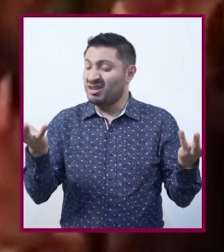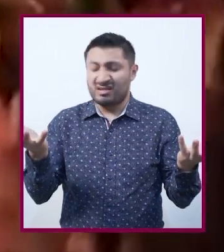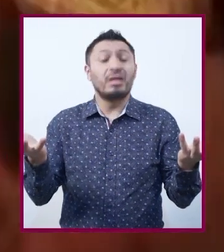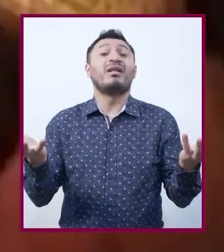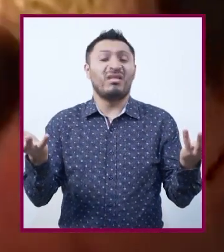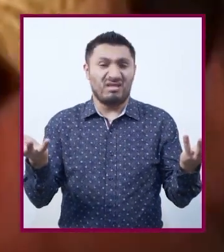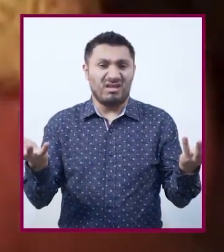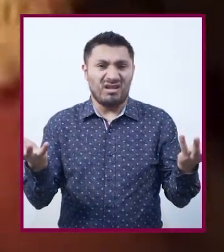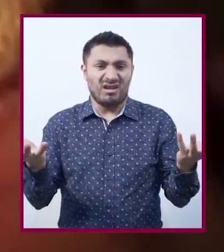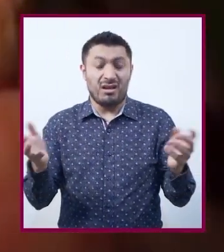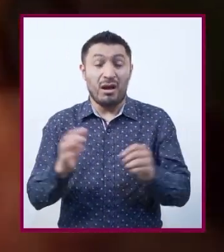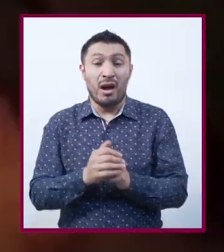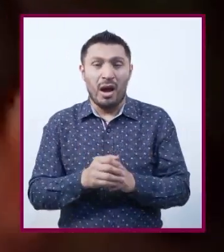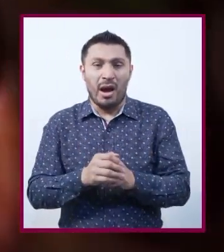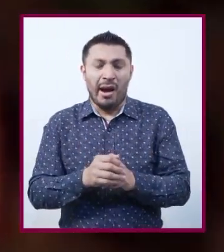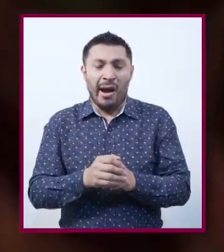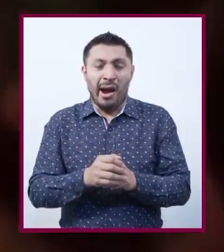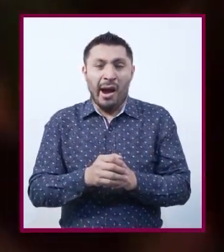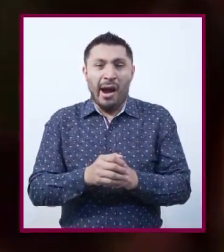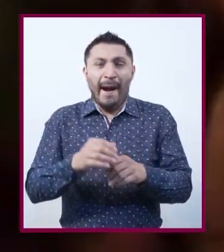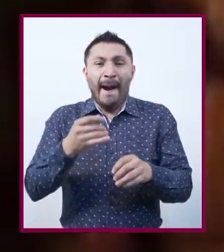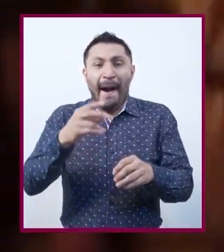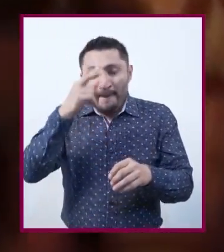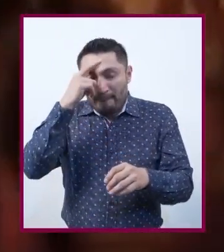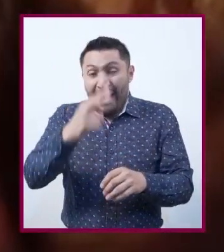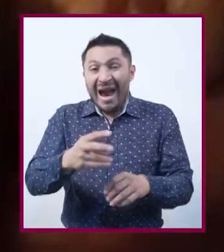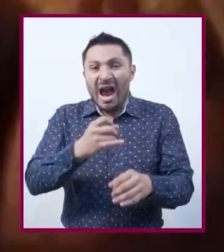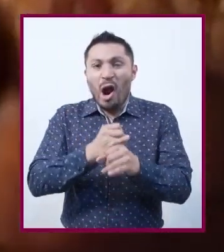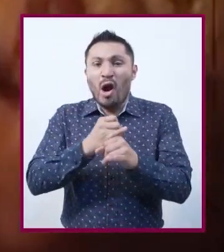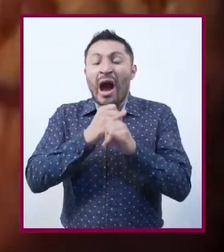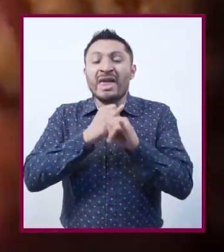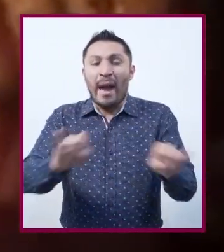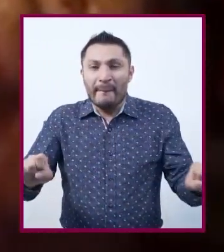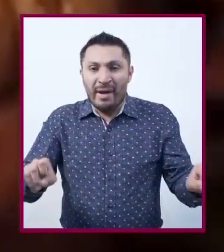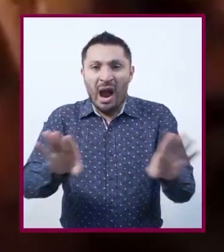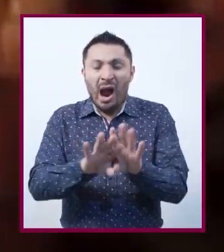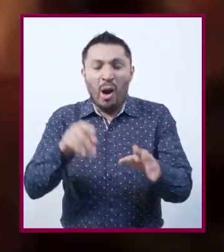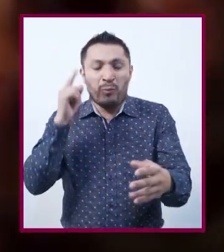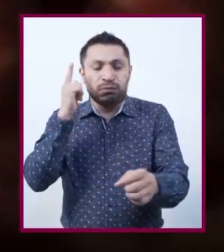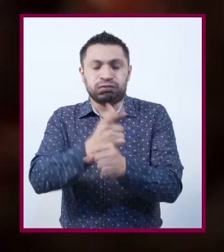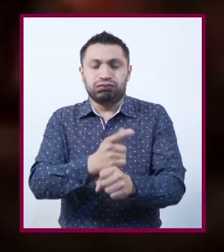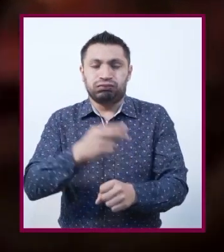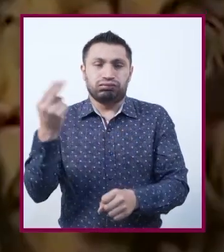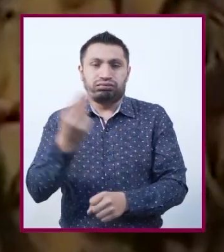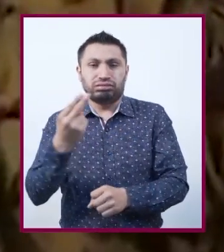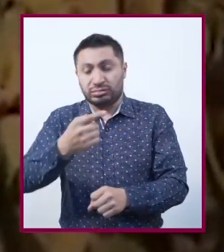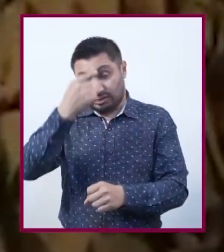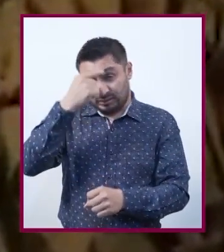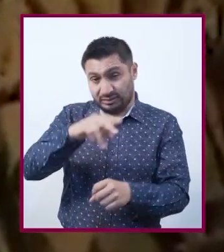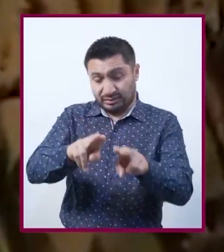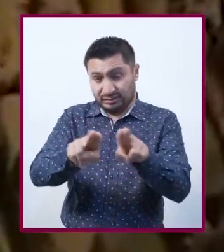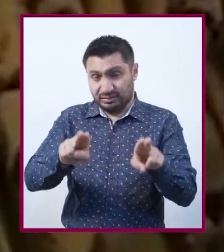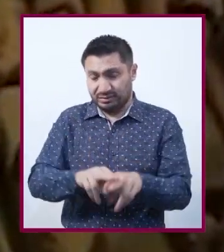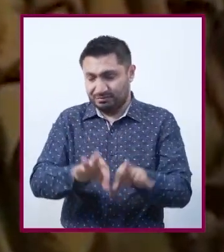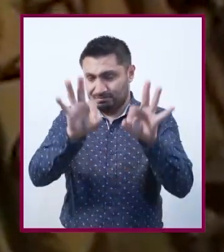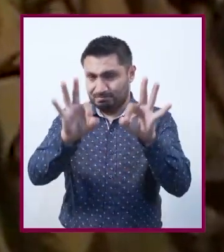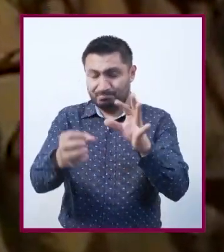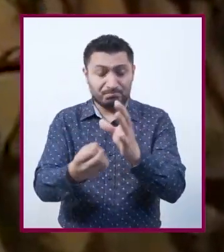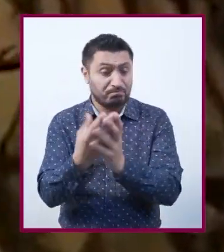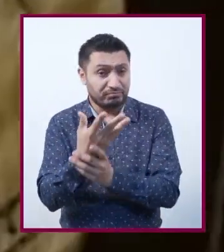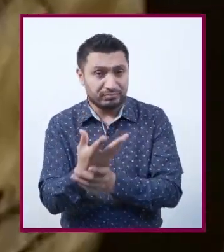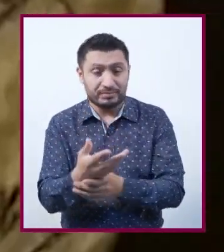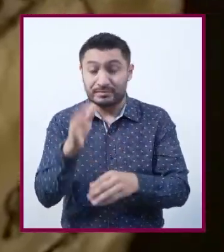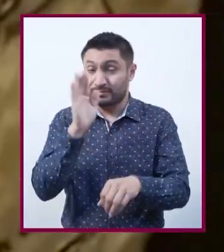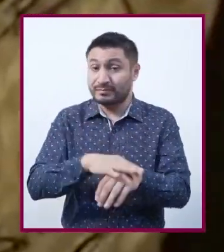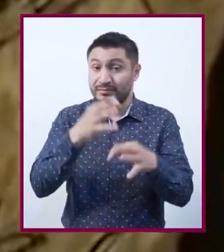Con la independencia de México surgen una serie de necesidades para conformar la nueva nación. Una de las más